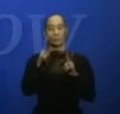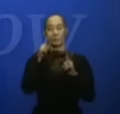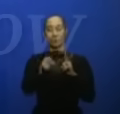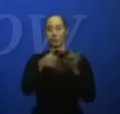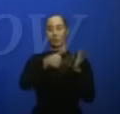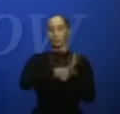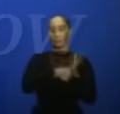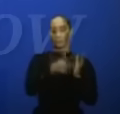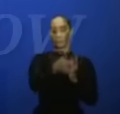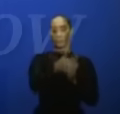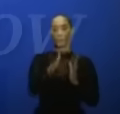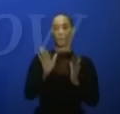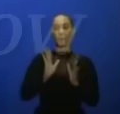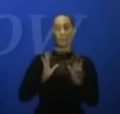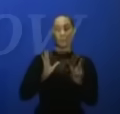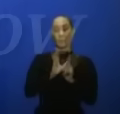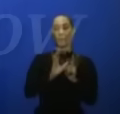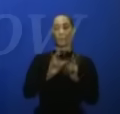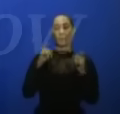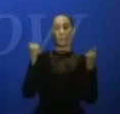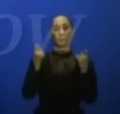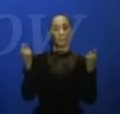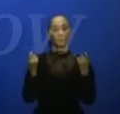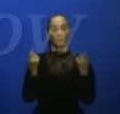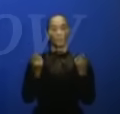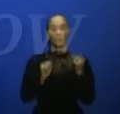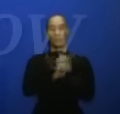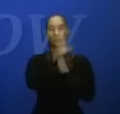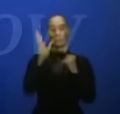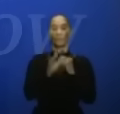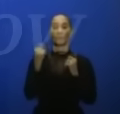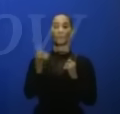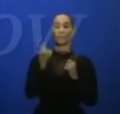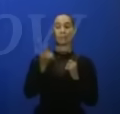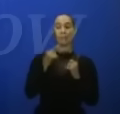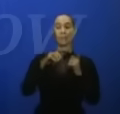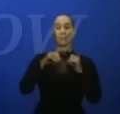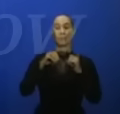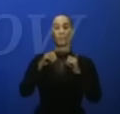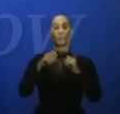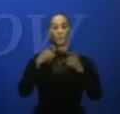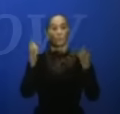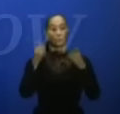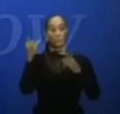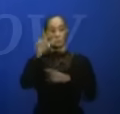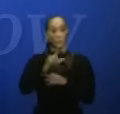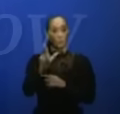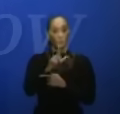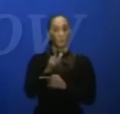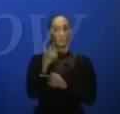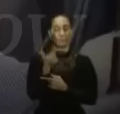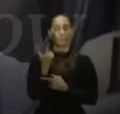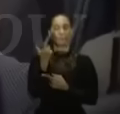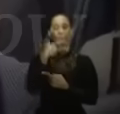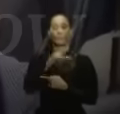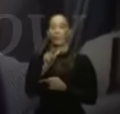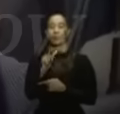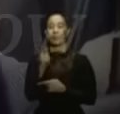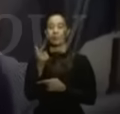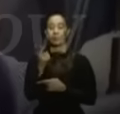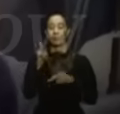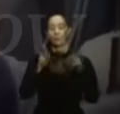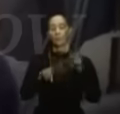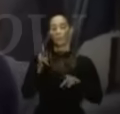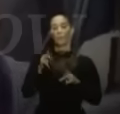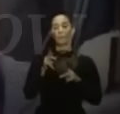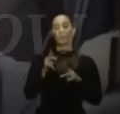por ellos en contra de eso. Claro, siempre hacen la huelga un lunes para tratar de que la